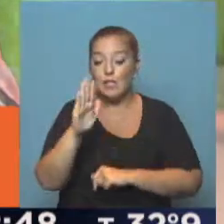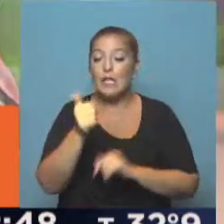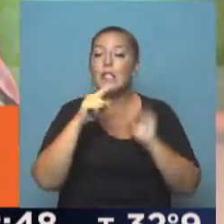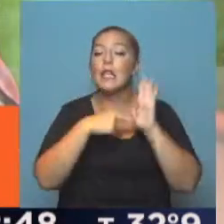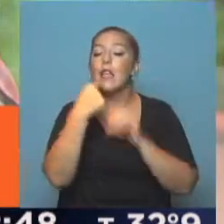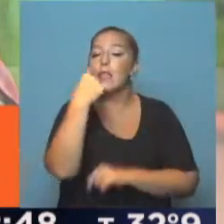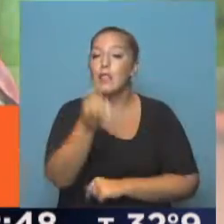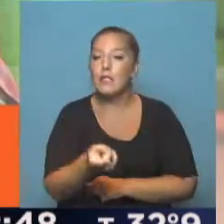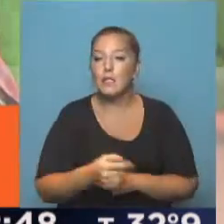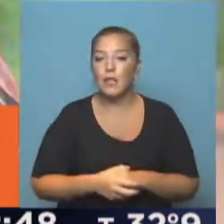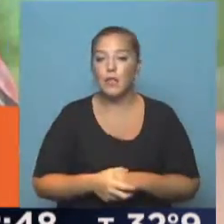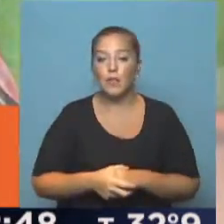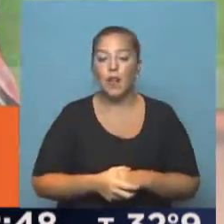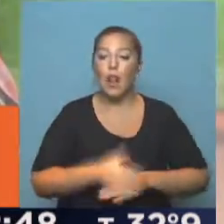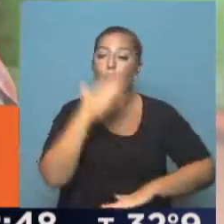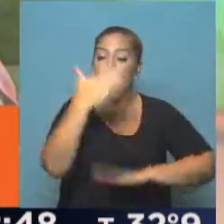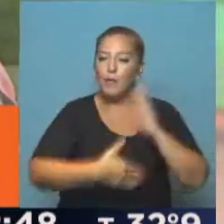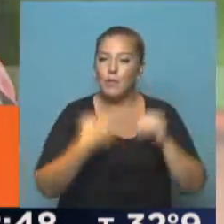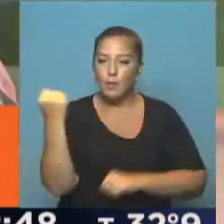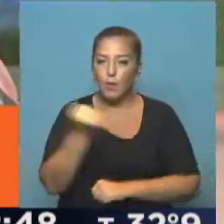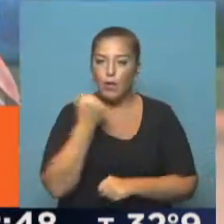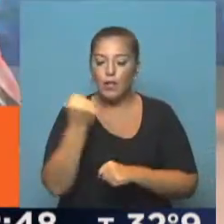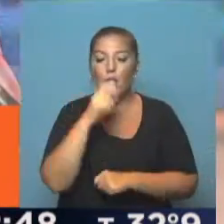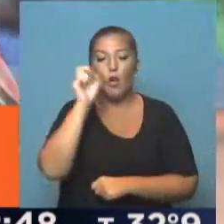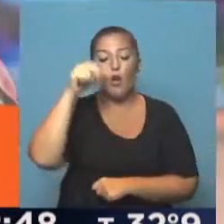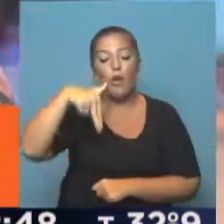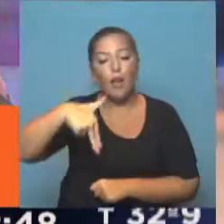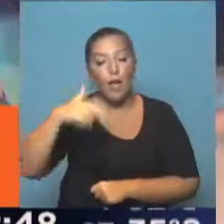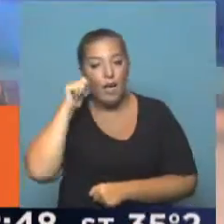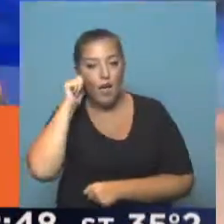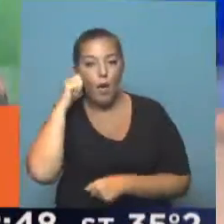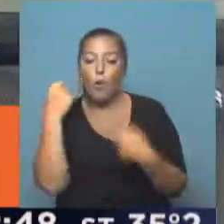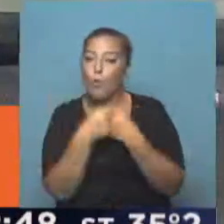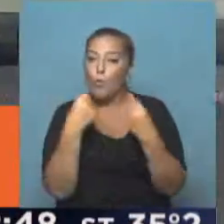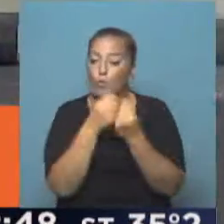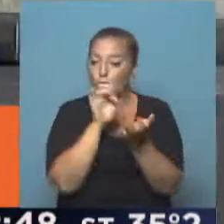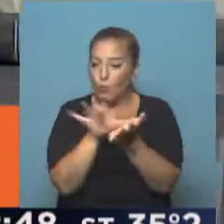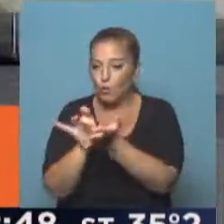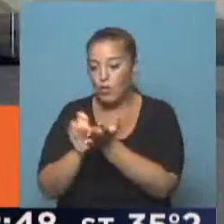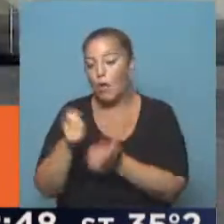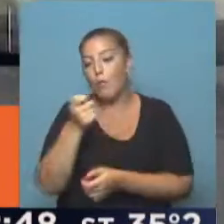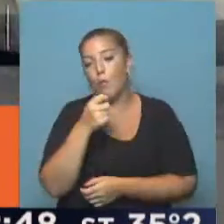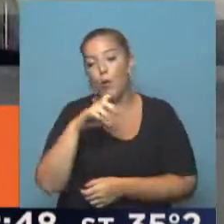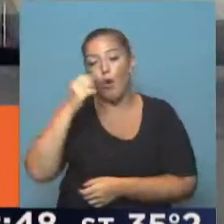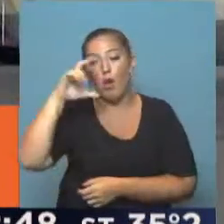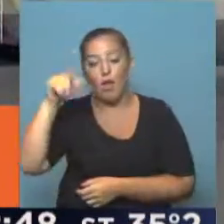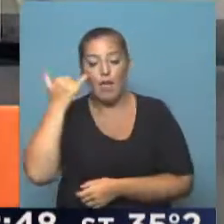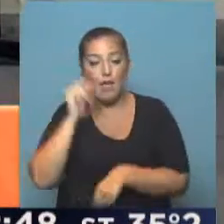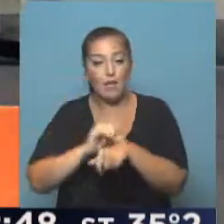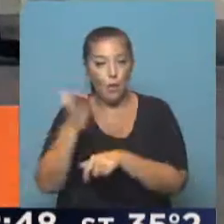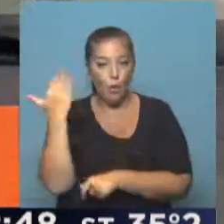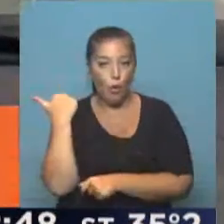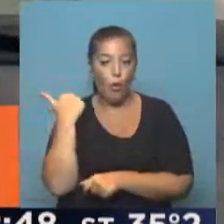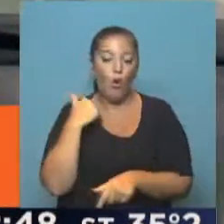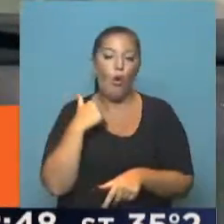que coloca límites muy grandes de acción a las ONGs, varias de las cuales fueron expulsadas por Correa, y hasta hace poco tiempo